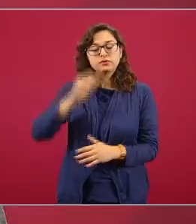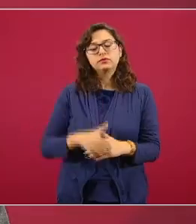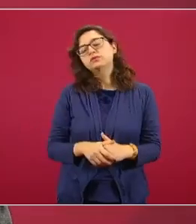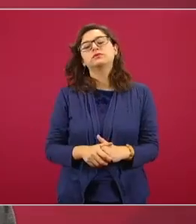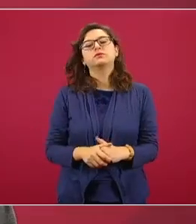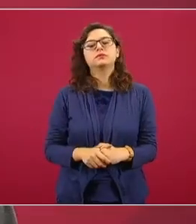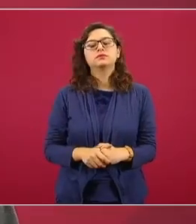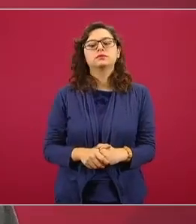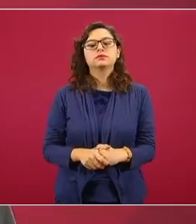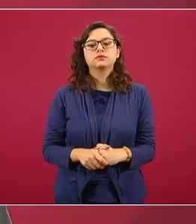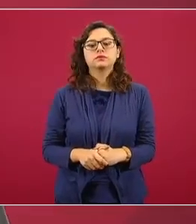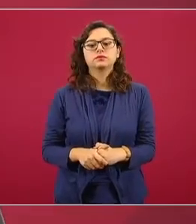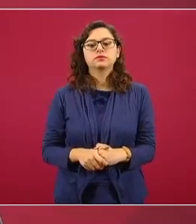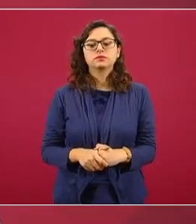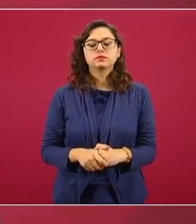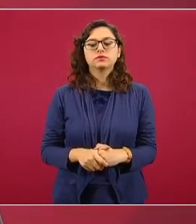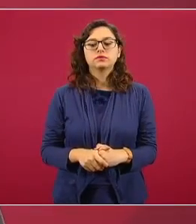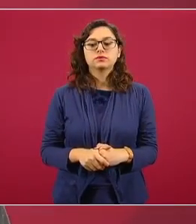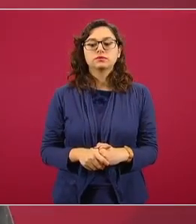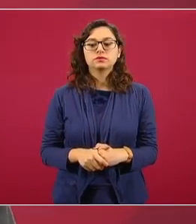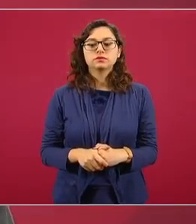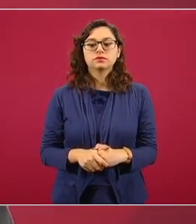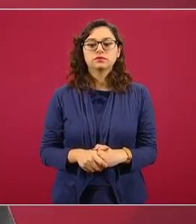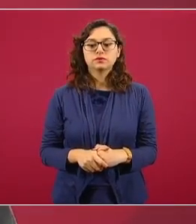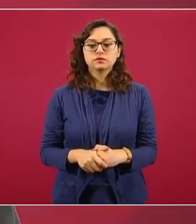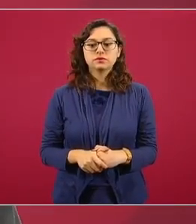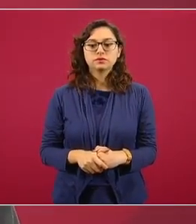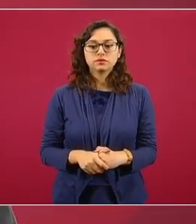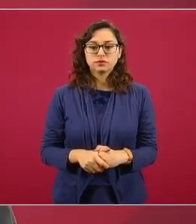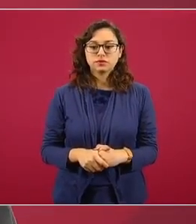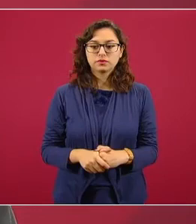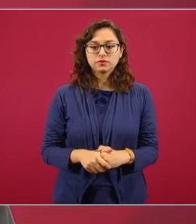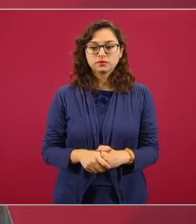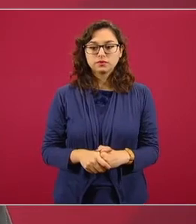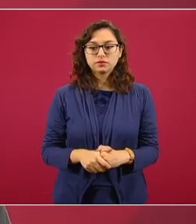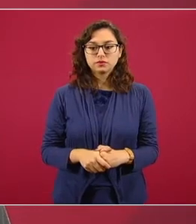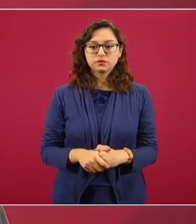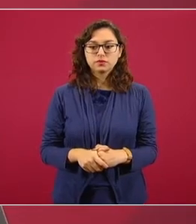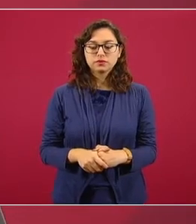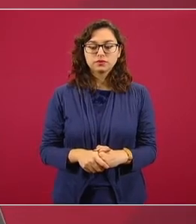Desde luego existen denuncias, ¿sí?,